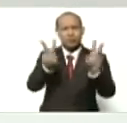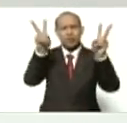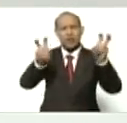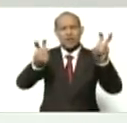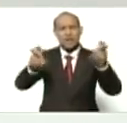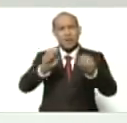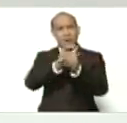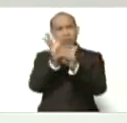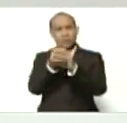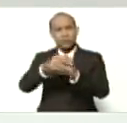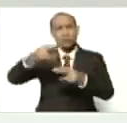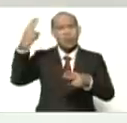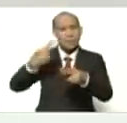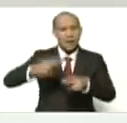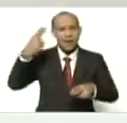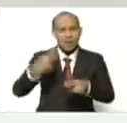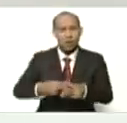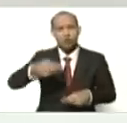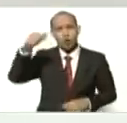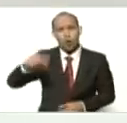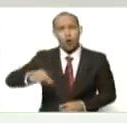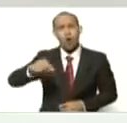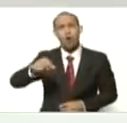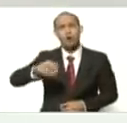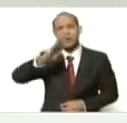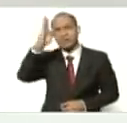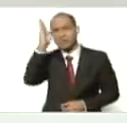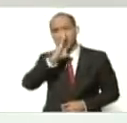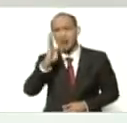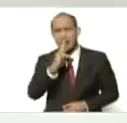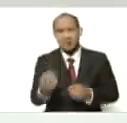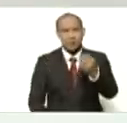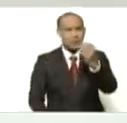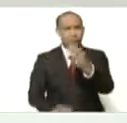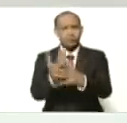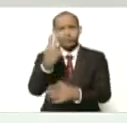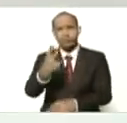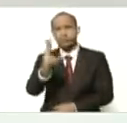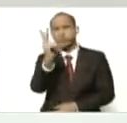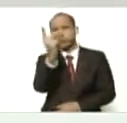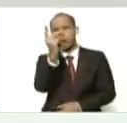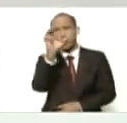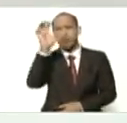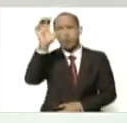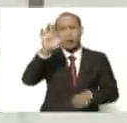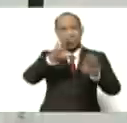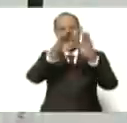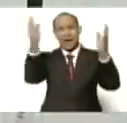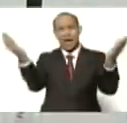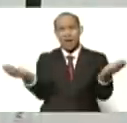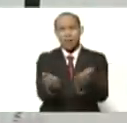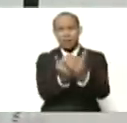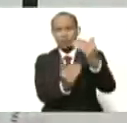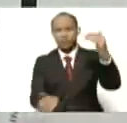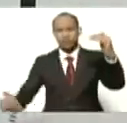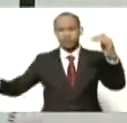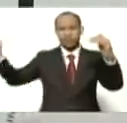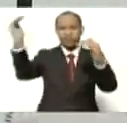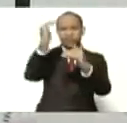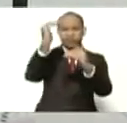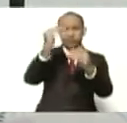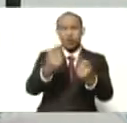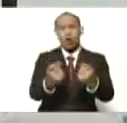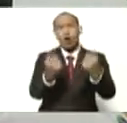esta variante hoy brasil aparece siendo el segundo país en el mundo casi 11 millones y medio de